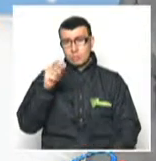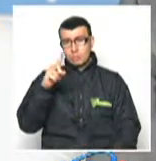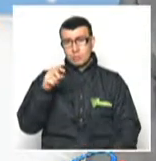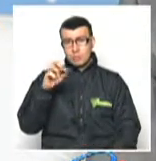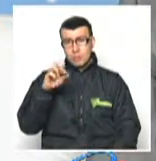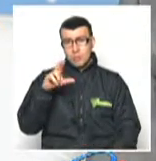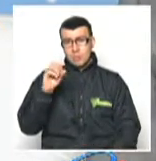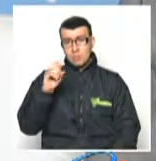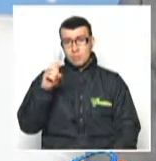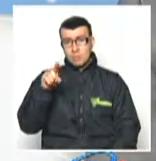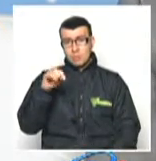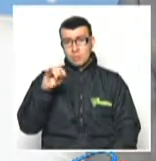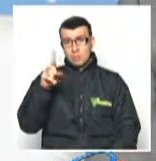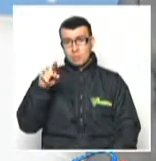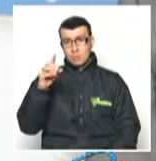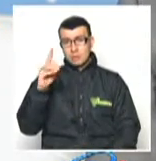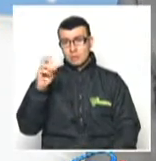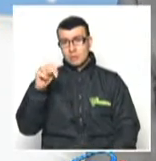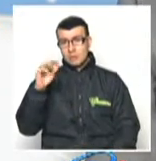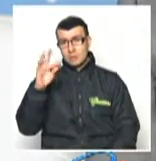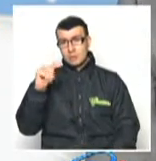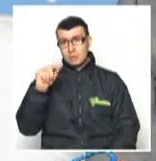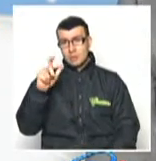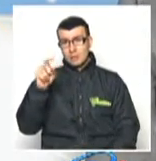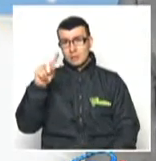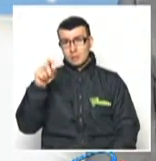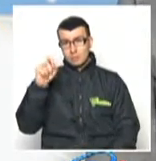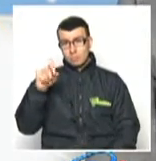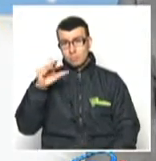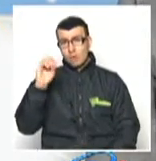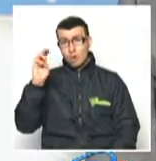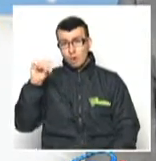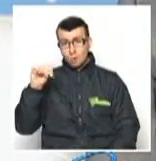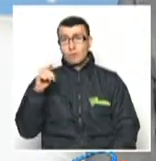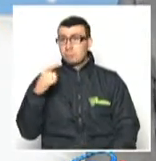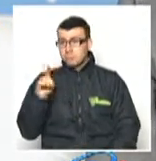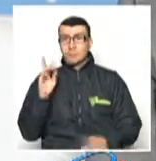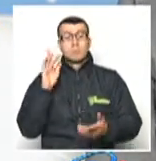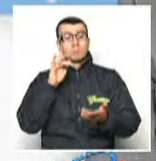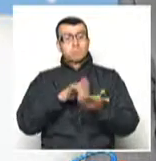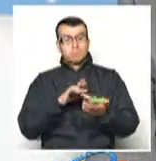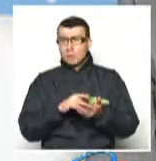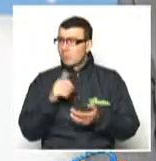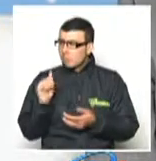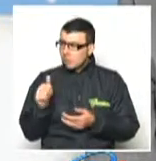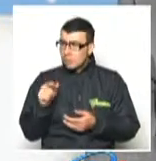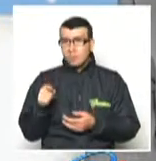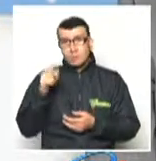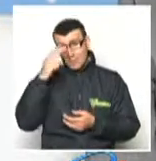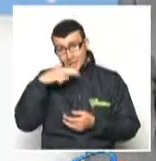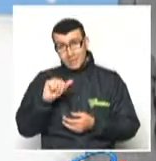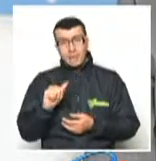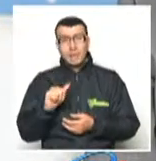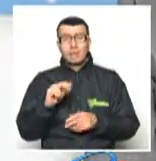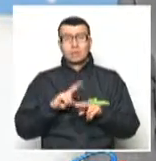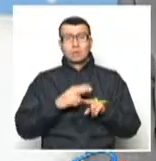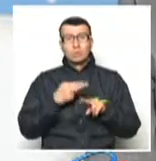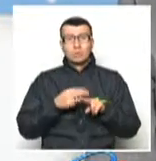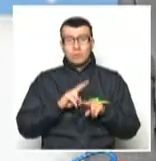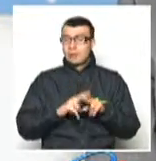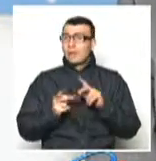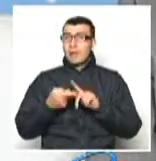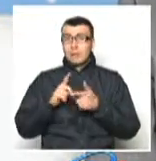www.nomasprotesisdentales.com, ahí están los teléfonos porque no me acuerdo perfectamente el teléfono de Bogotá, pero ahí lo encuentra, pregúntele usted misma, una hija, una sobrina, un amigo,